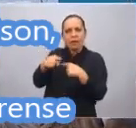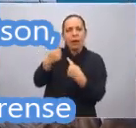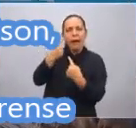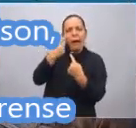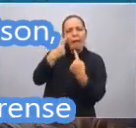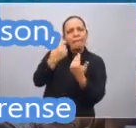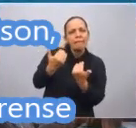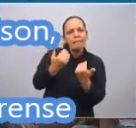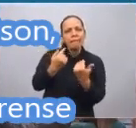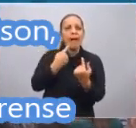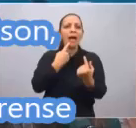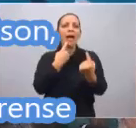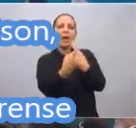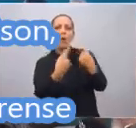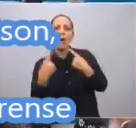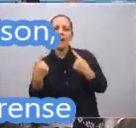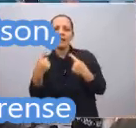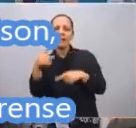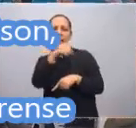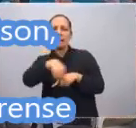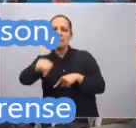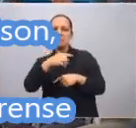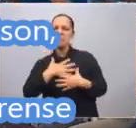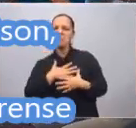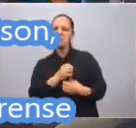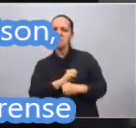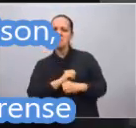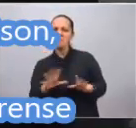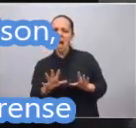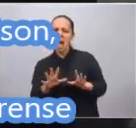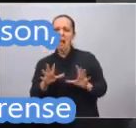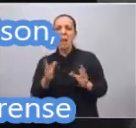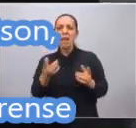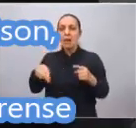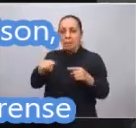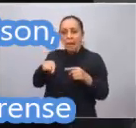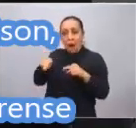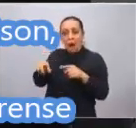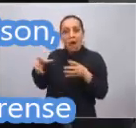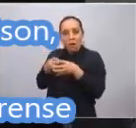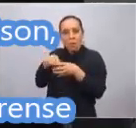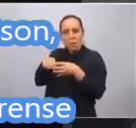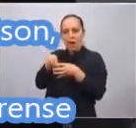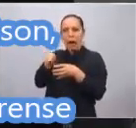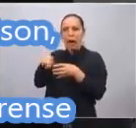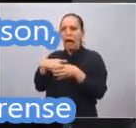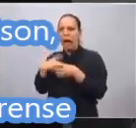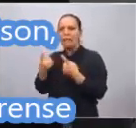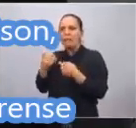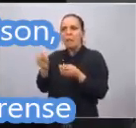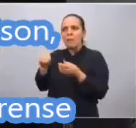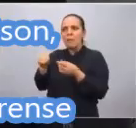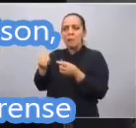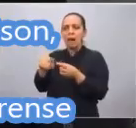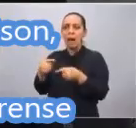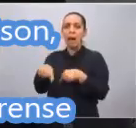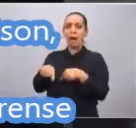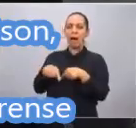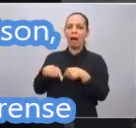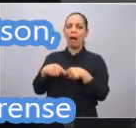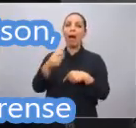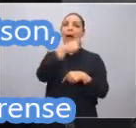encuestas, miraron el malestar de un pequeño grupo y entonces se echaron para atrás con